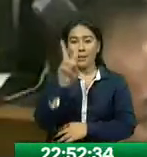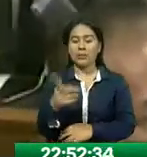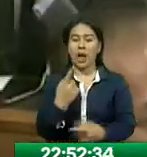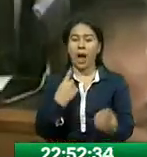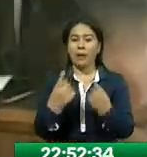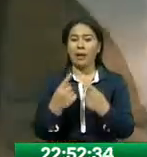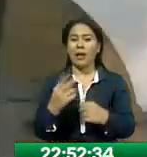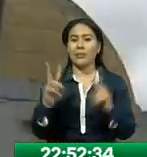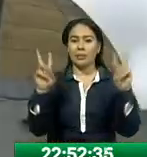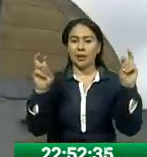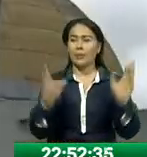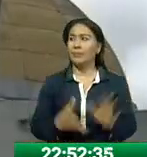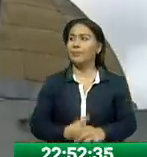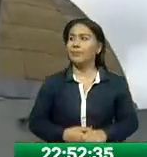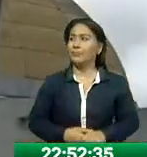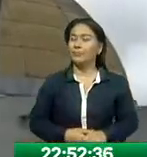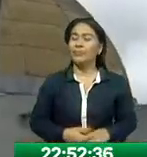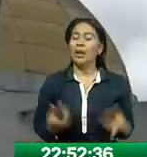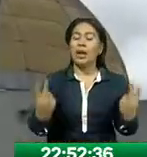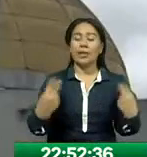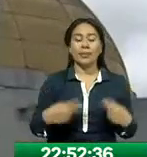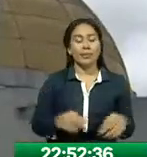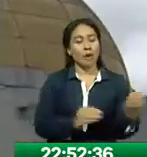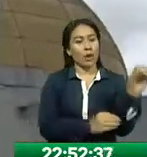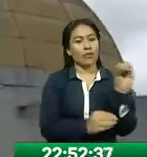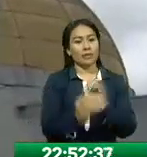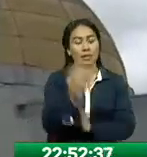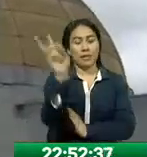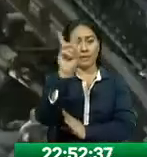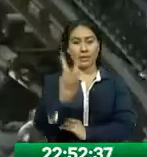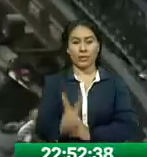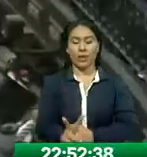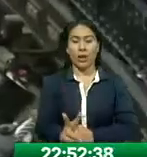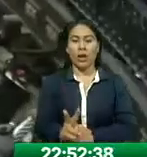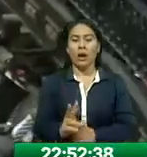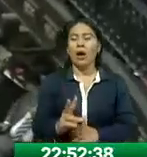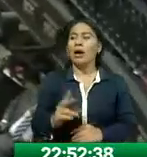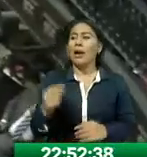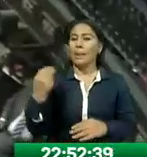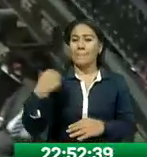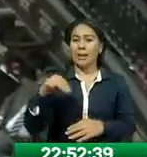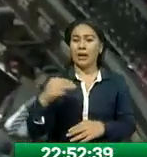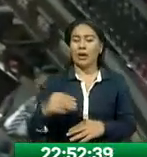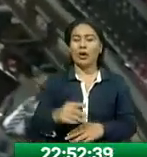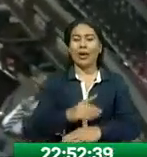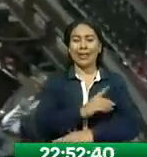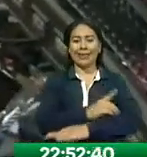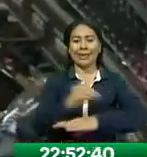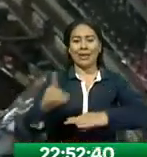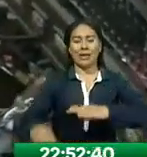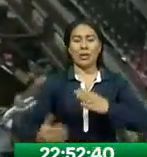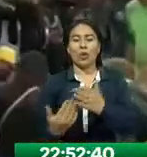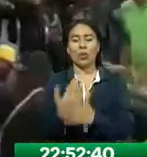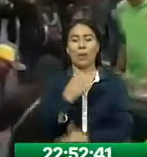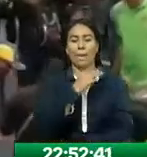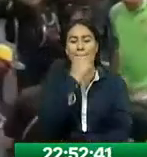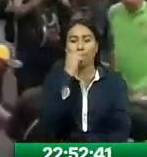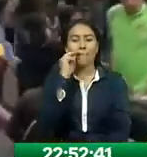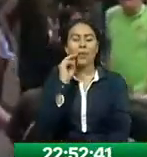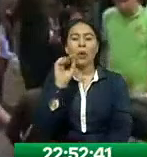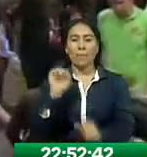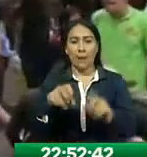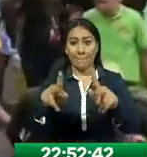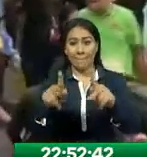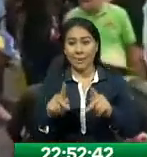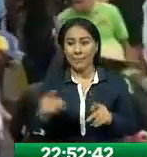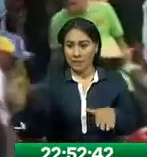multilaterales. De su parte, desde el Parlamento venezolano, se debatió este miércoles la negativa del gobierno de Maduro en permitir el